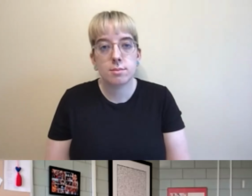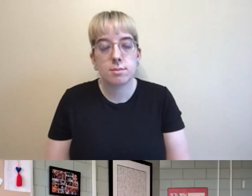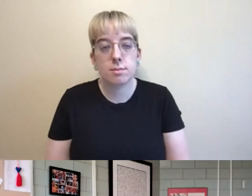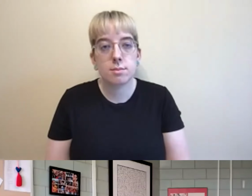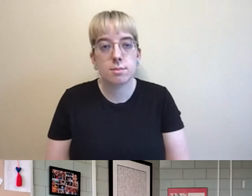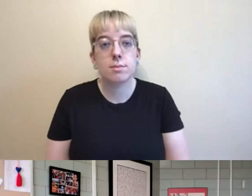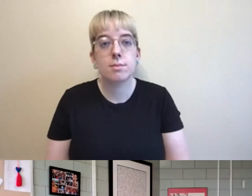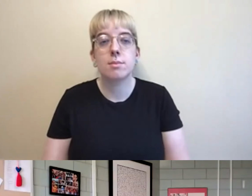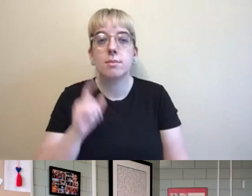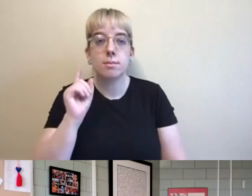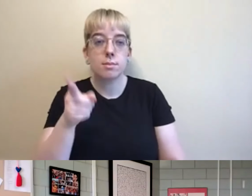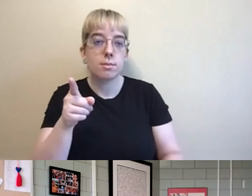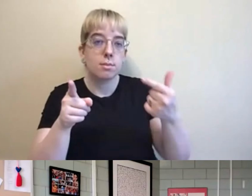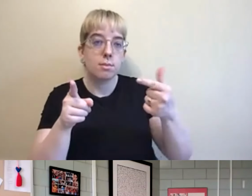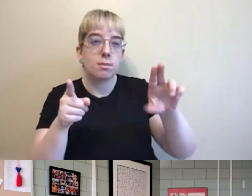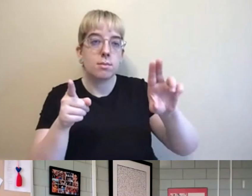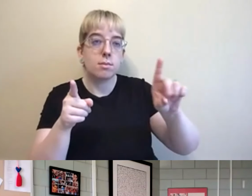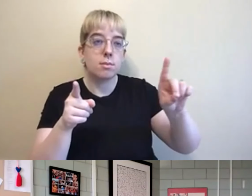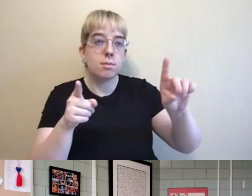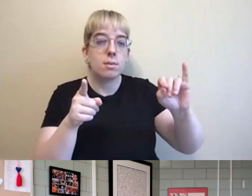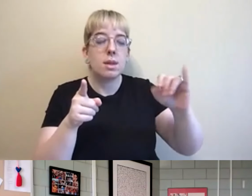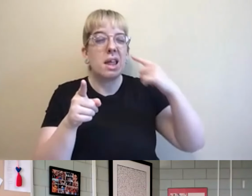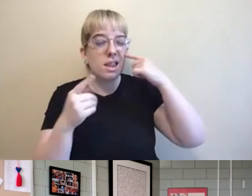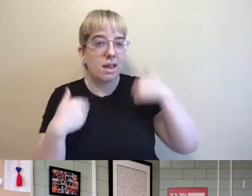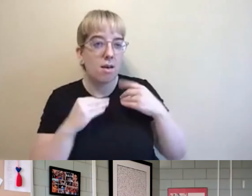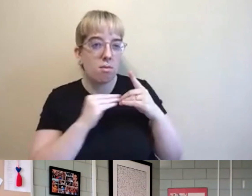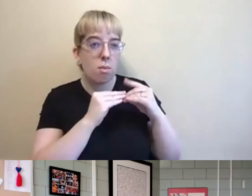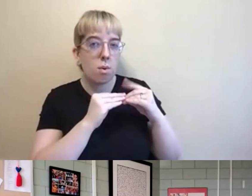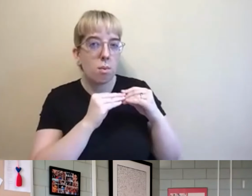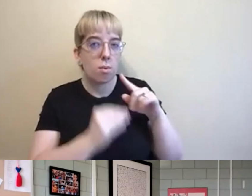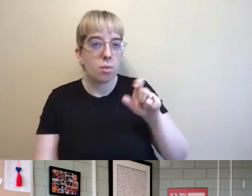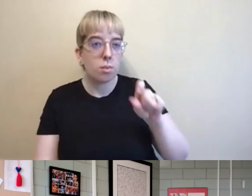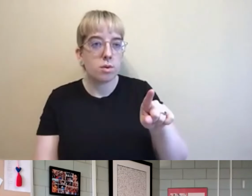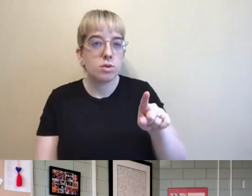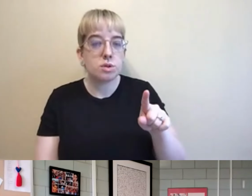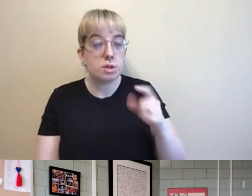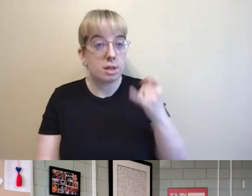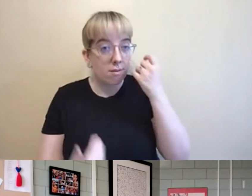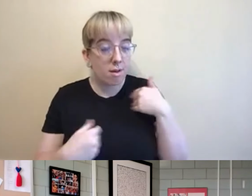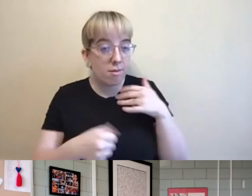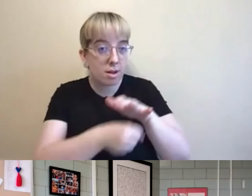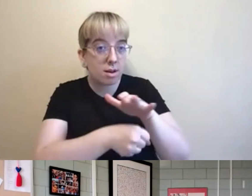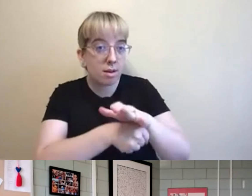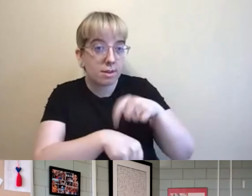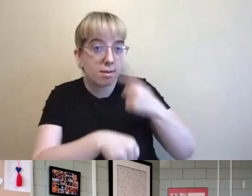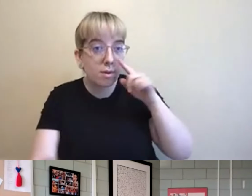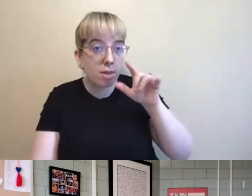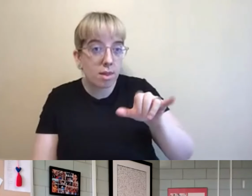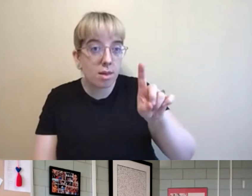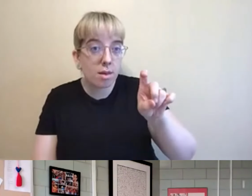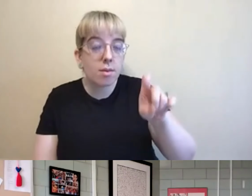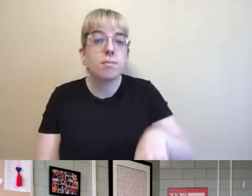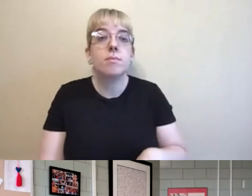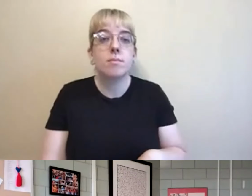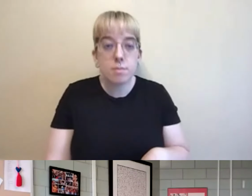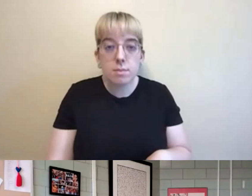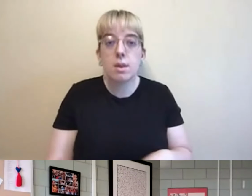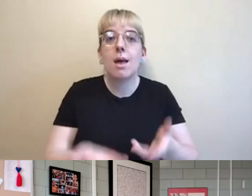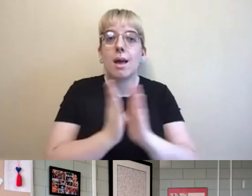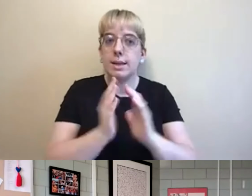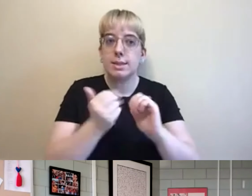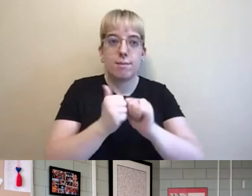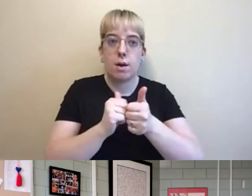I think we might have one more question. Okay, tenemos una pregunta más. I did see an ask about how to get the support.